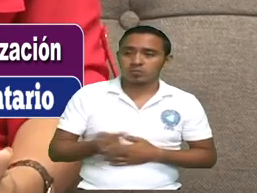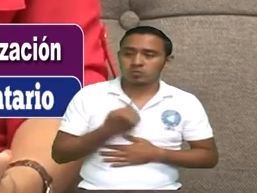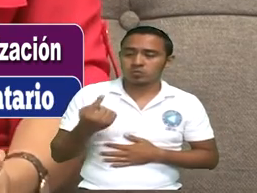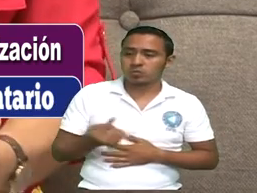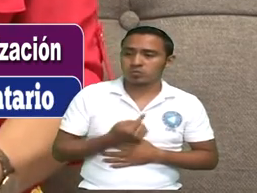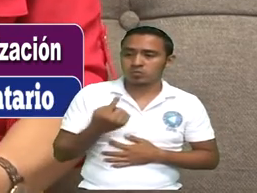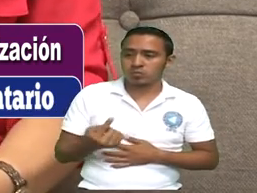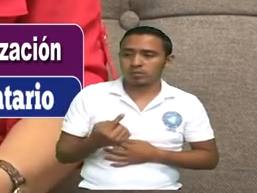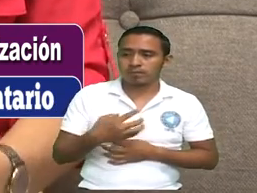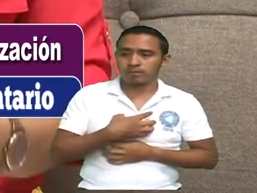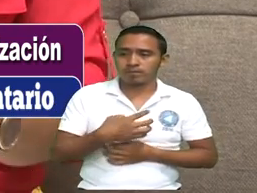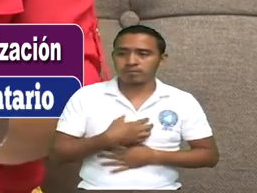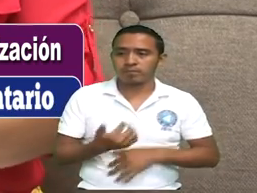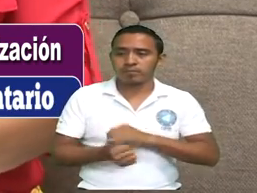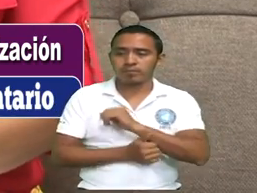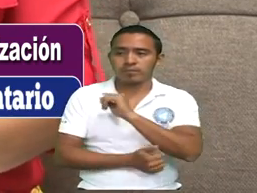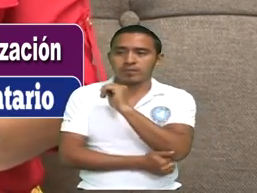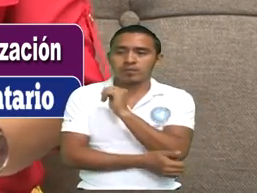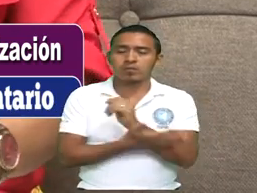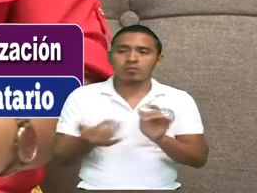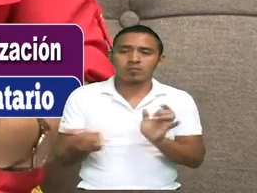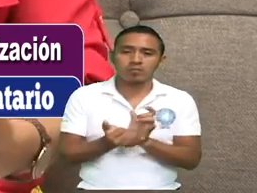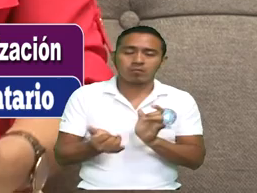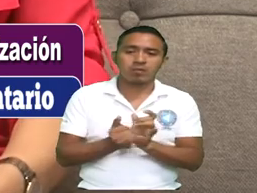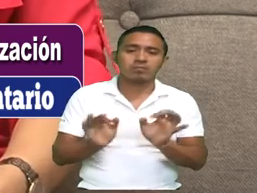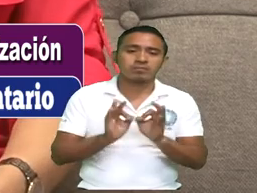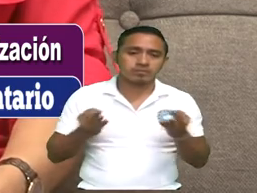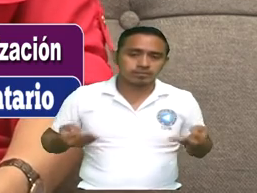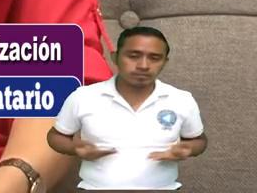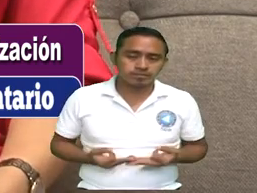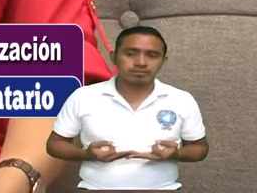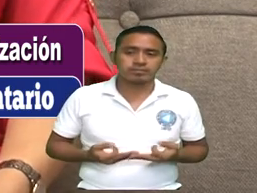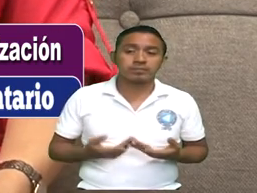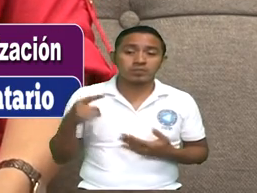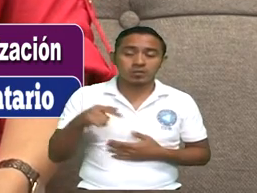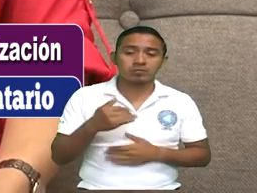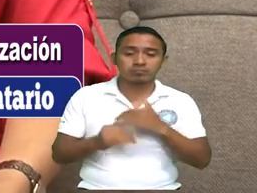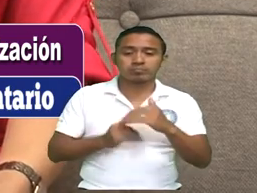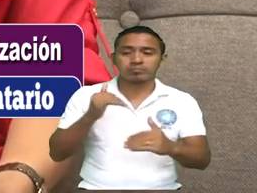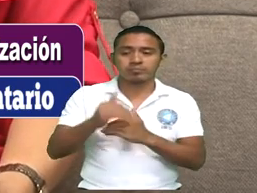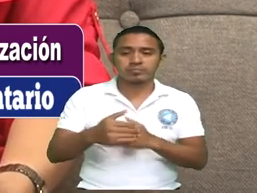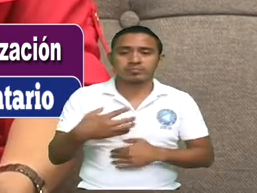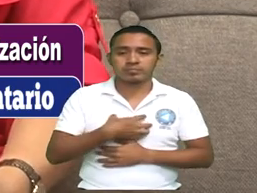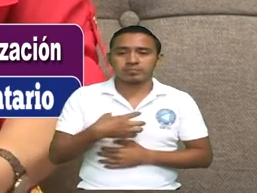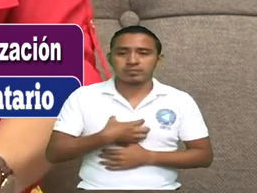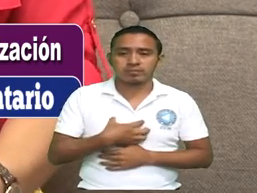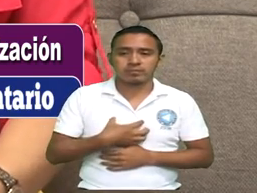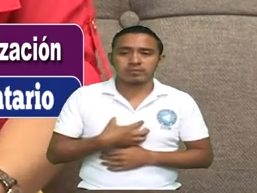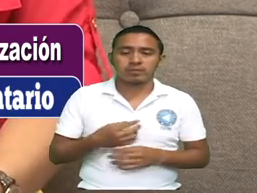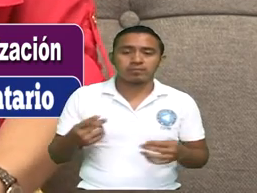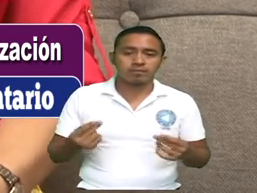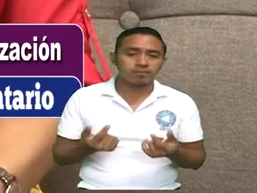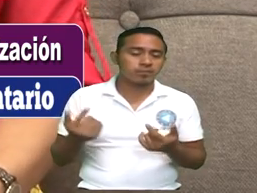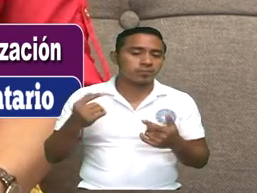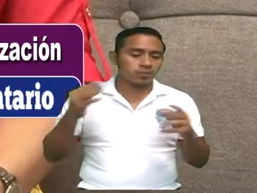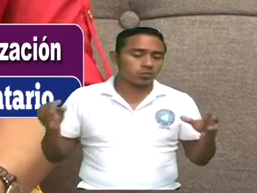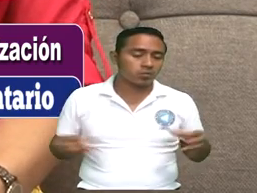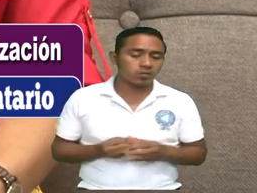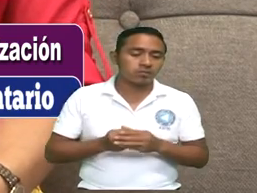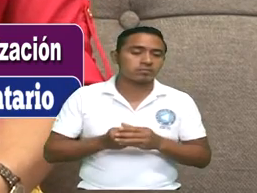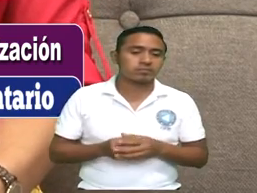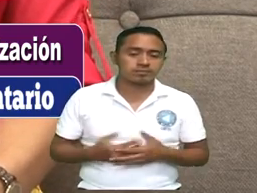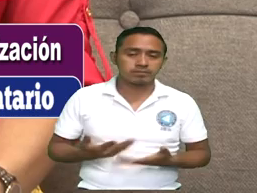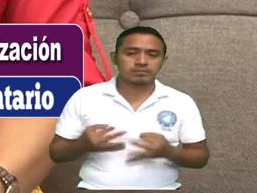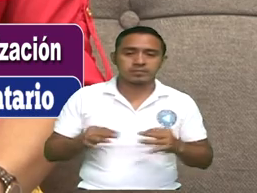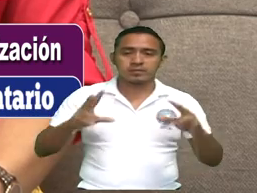con el estudiante, sino también con la familia. Esto es un proceso integral para todos y todas en